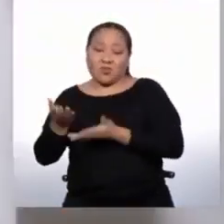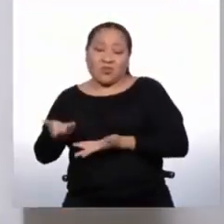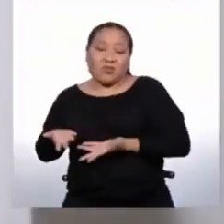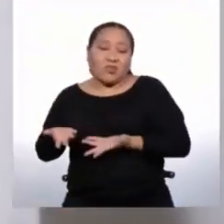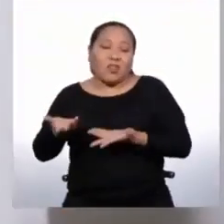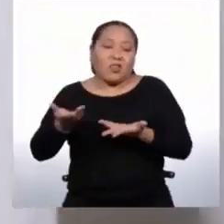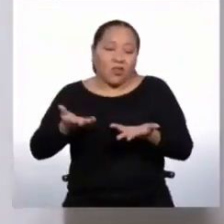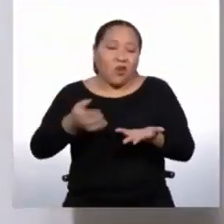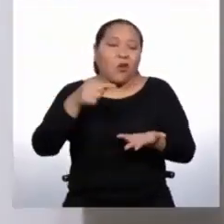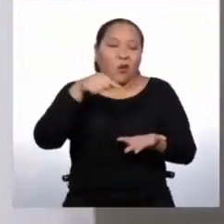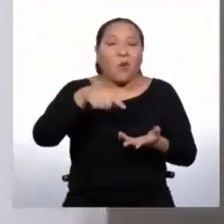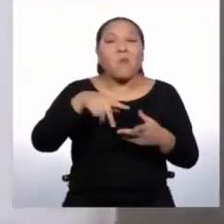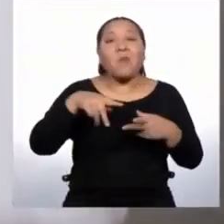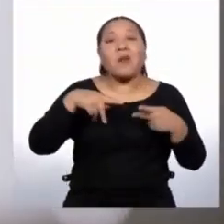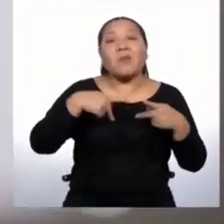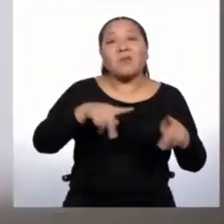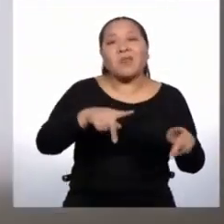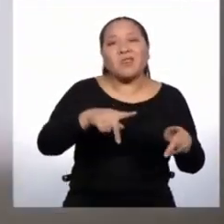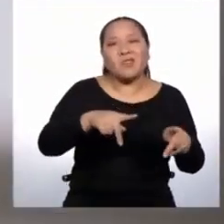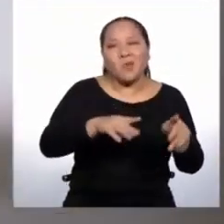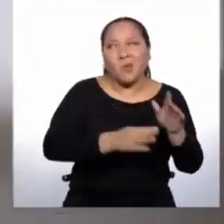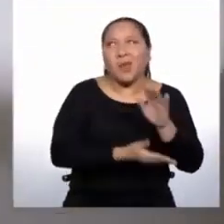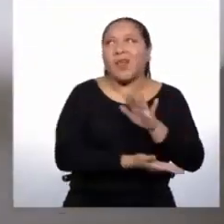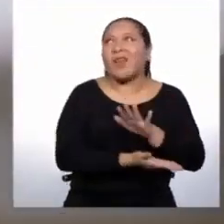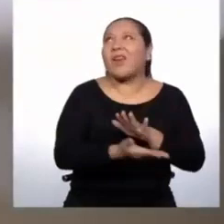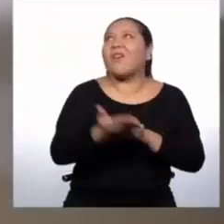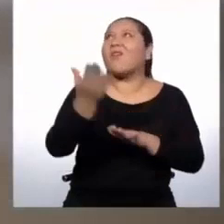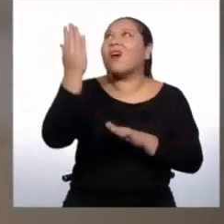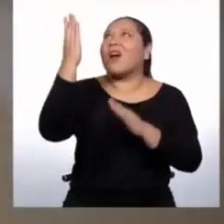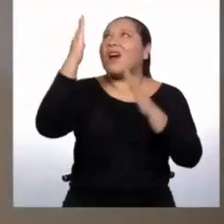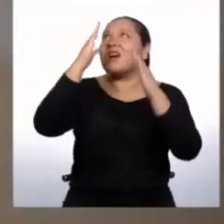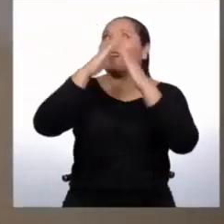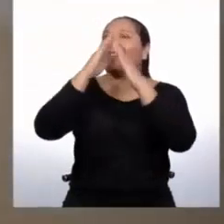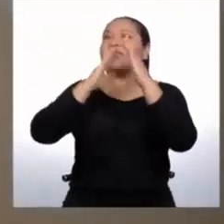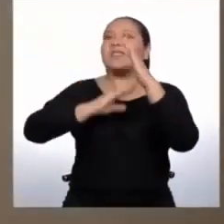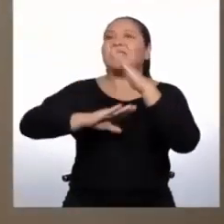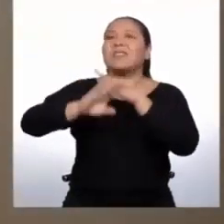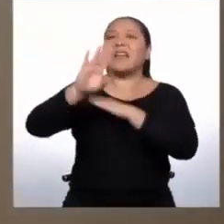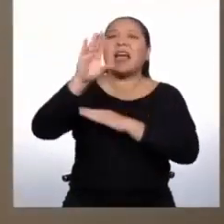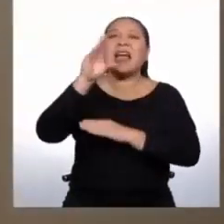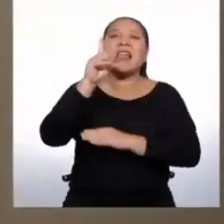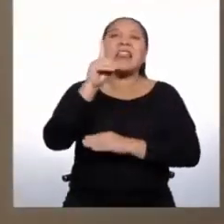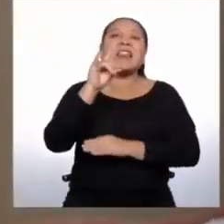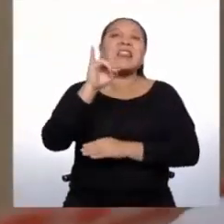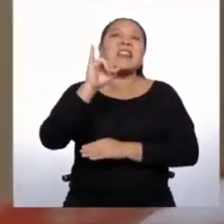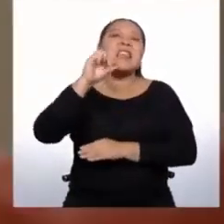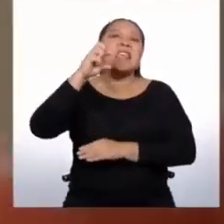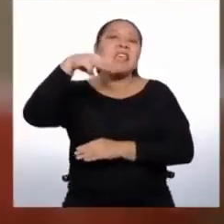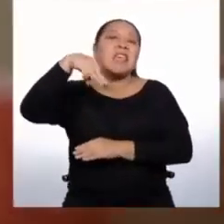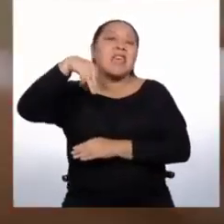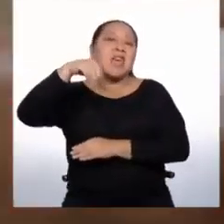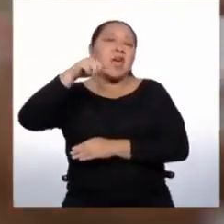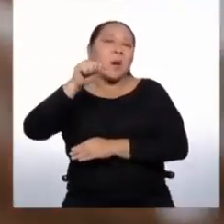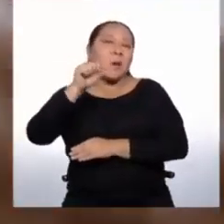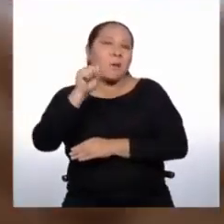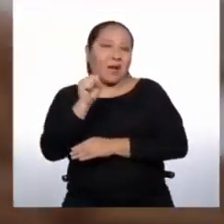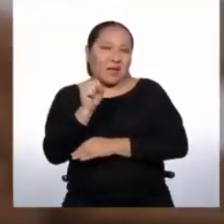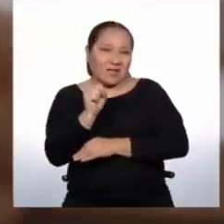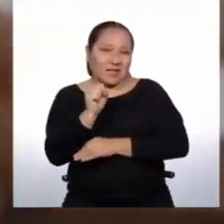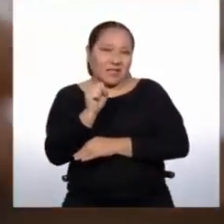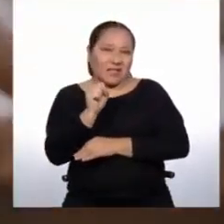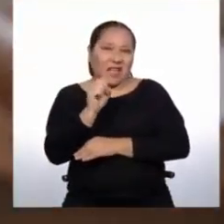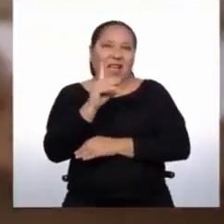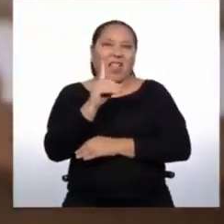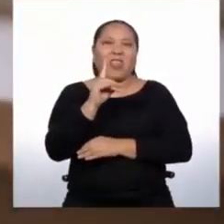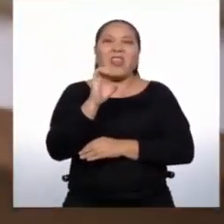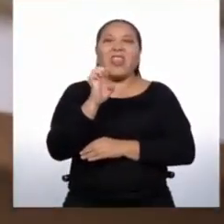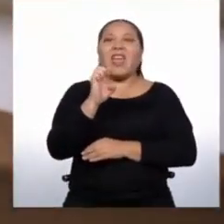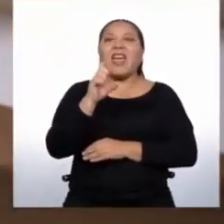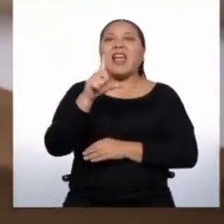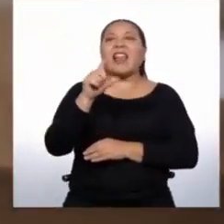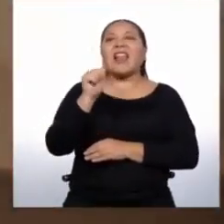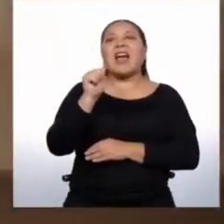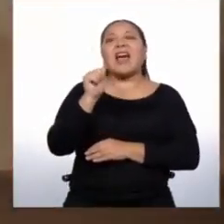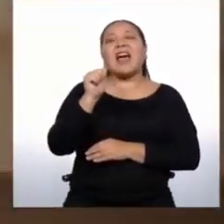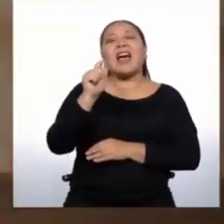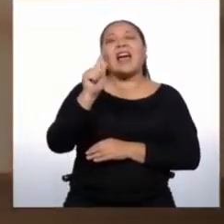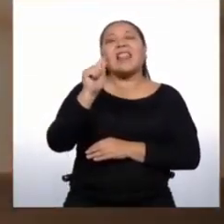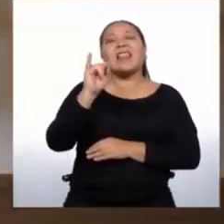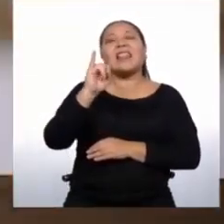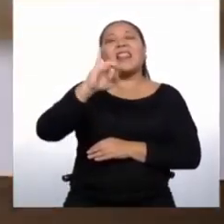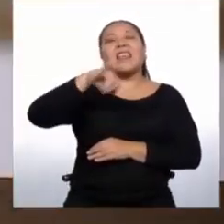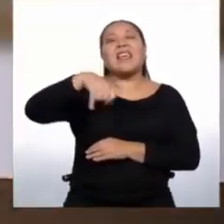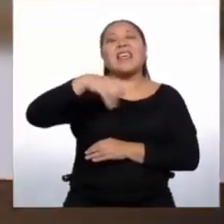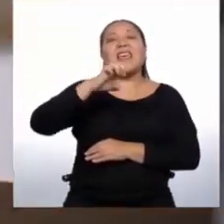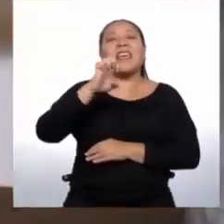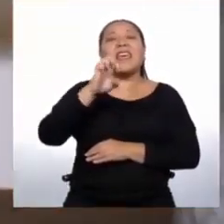gloria, pues nombrábase don Dimas de la Tijereta, escribano de la Real Audiencia y hombre